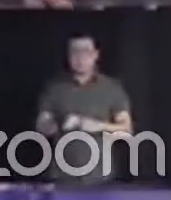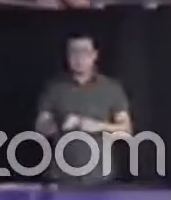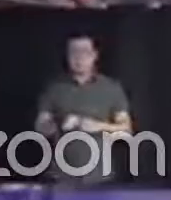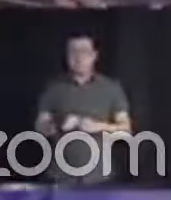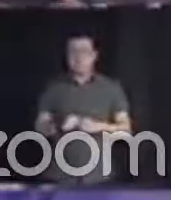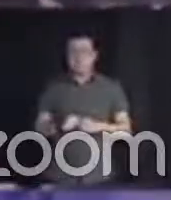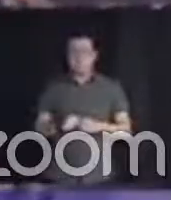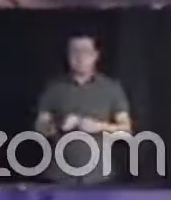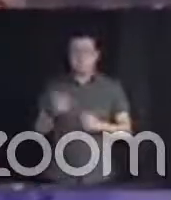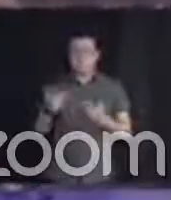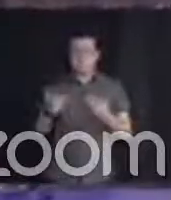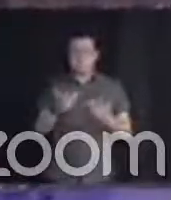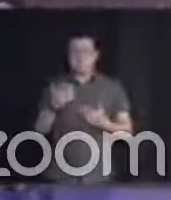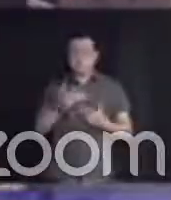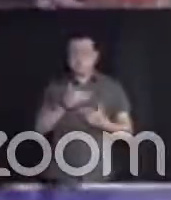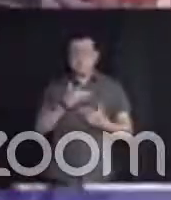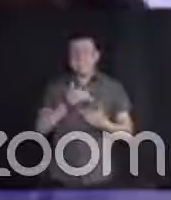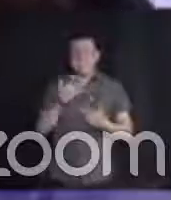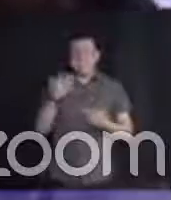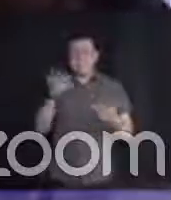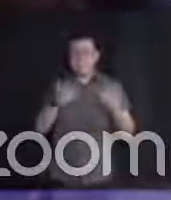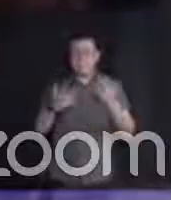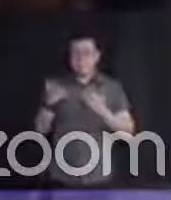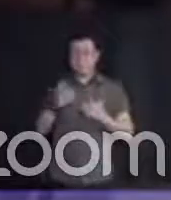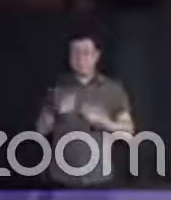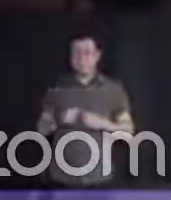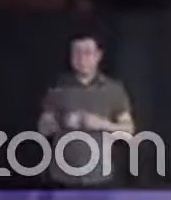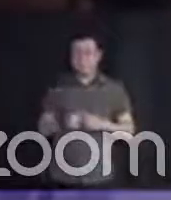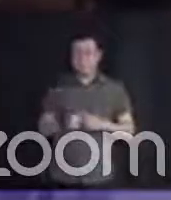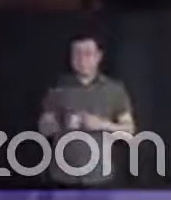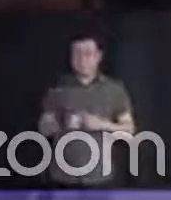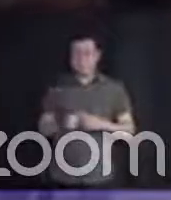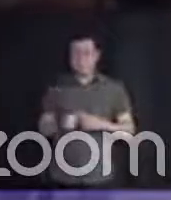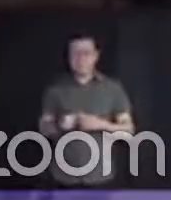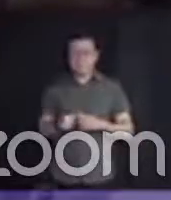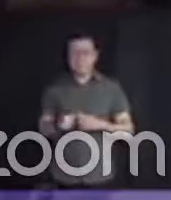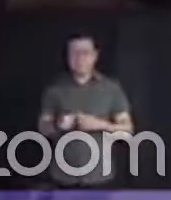no. Estoy así como... A ver.